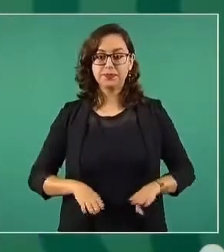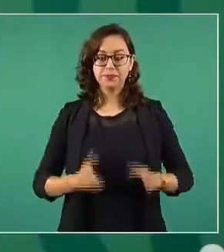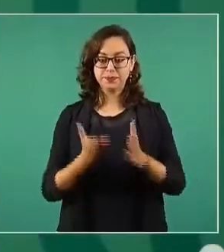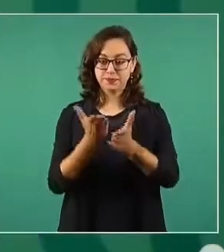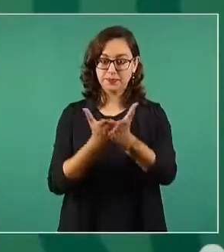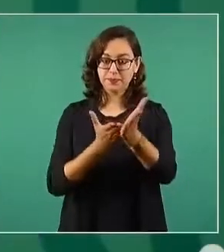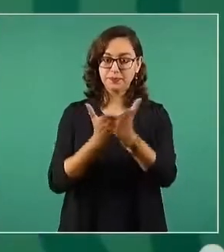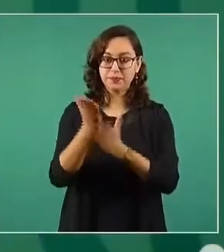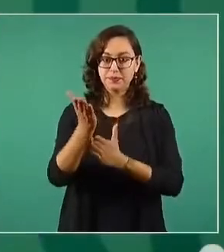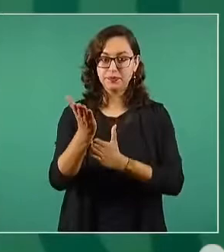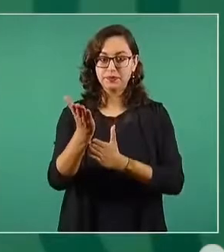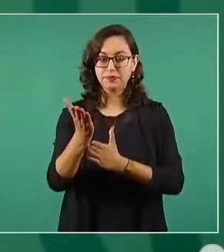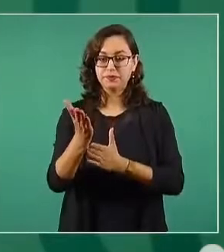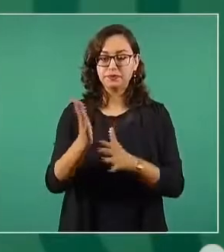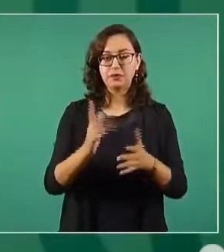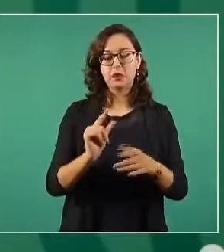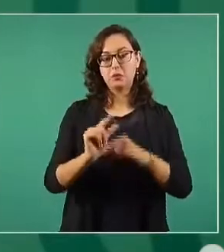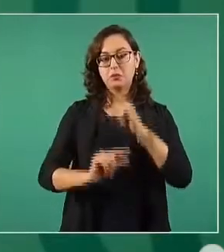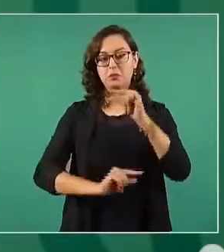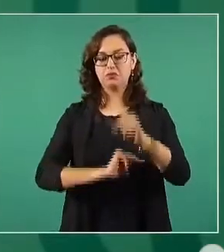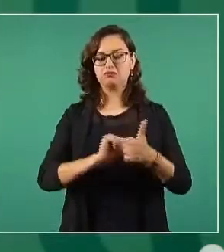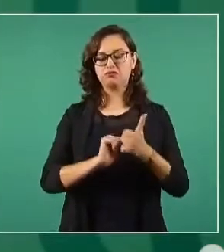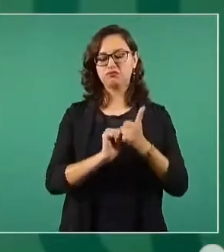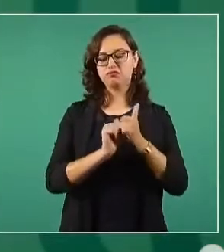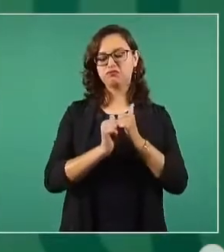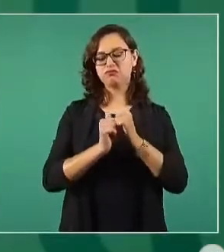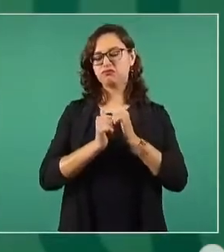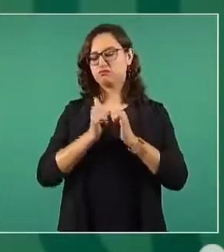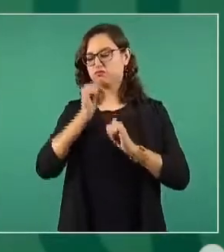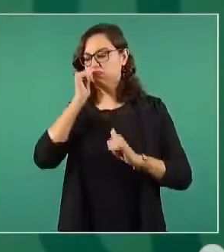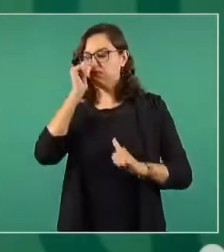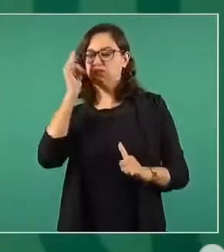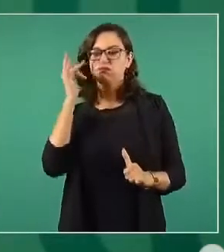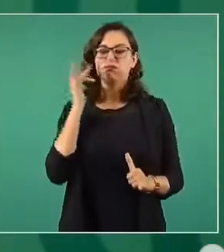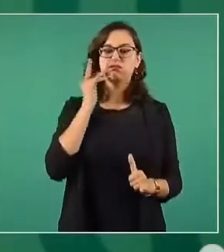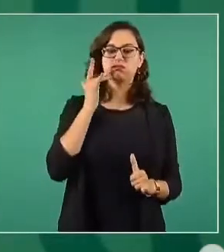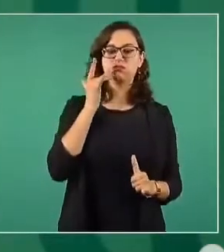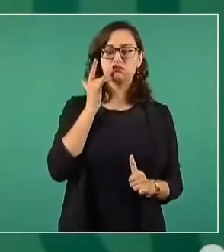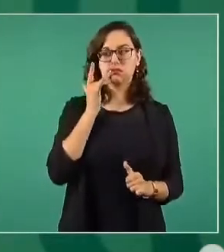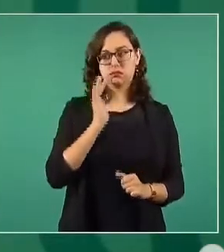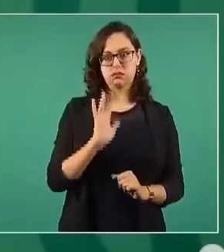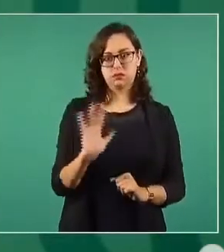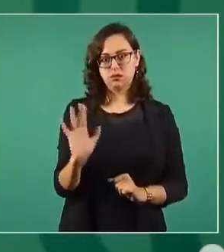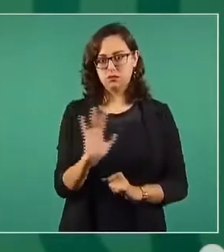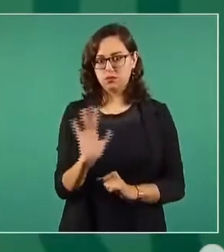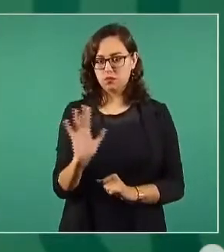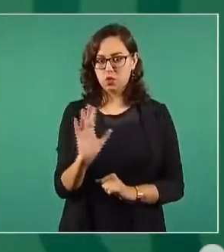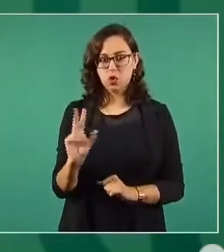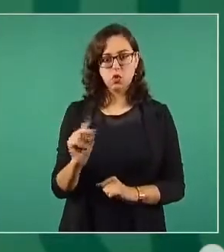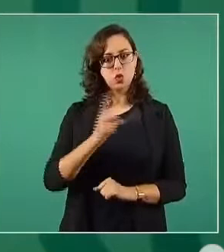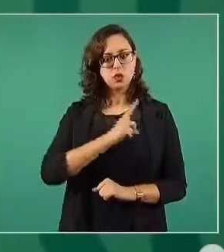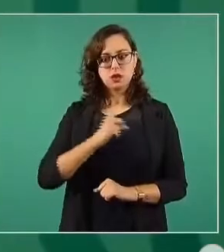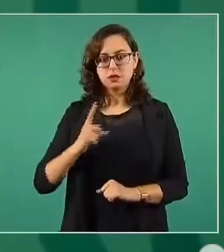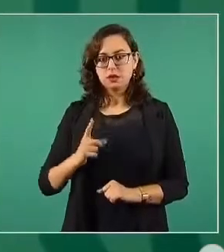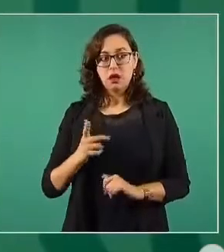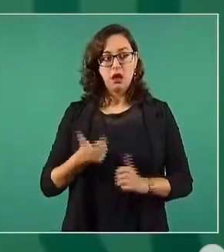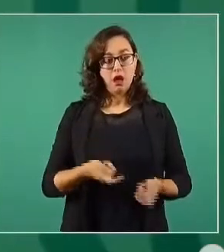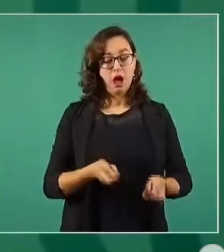no volverse ladinos, porque luego también se echan a